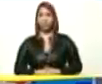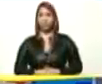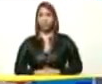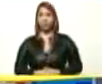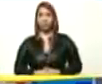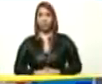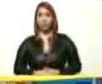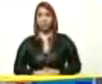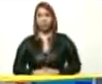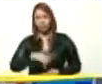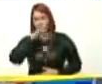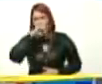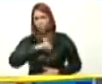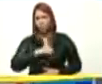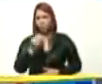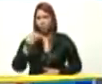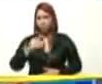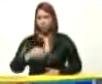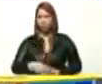Me gusta, además.